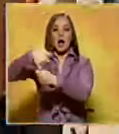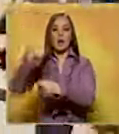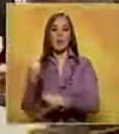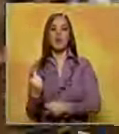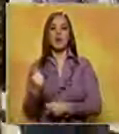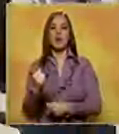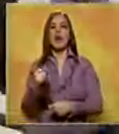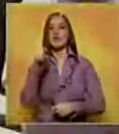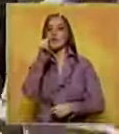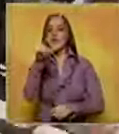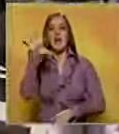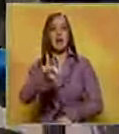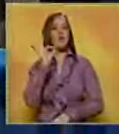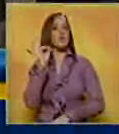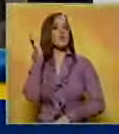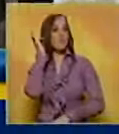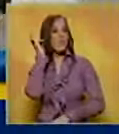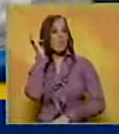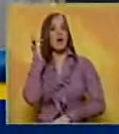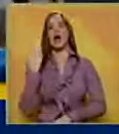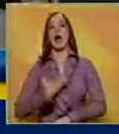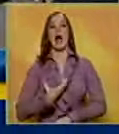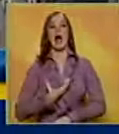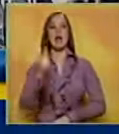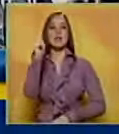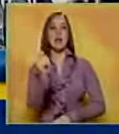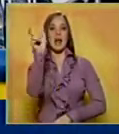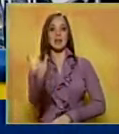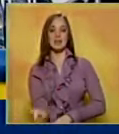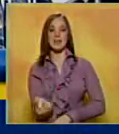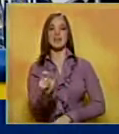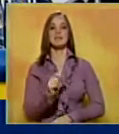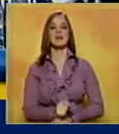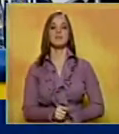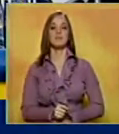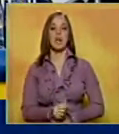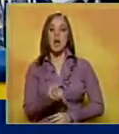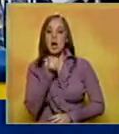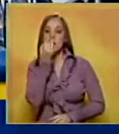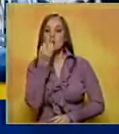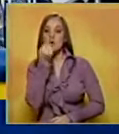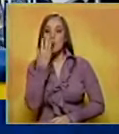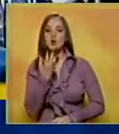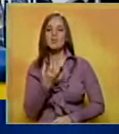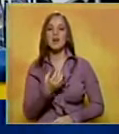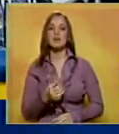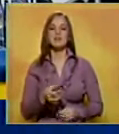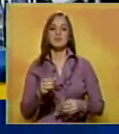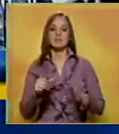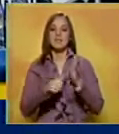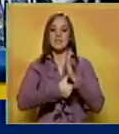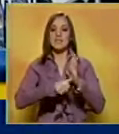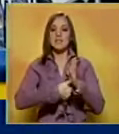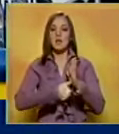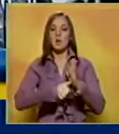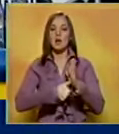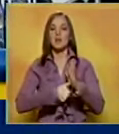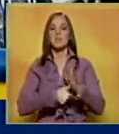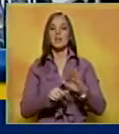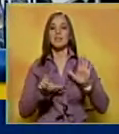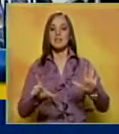Rosa Brandonicio de Escarano como alcaldesa de dicho municipio. Rosa de Escarano, cédula de identidad